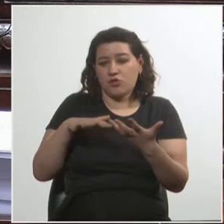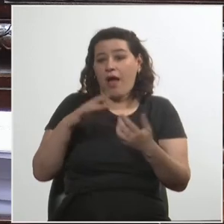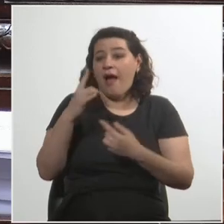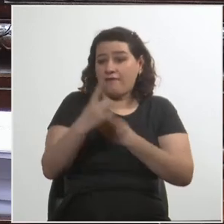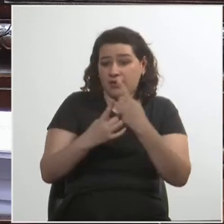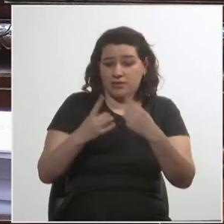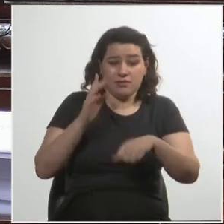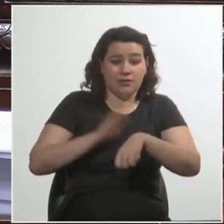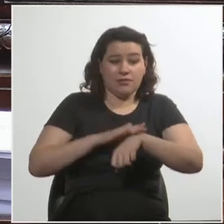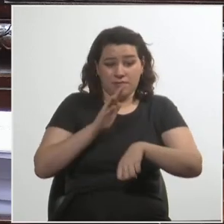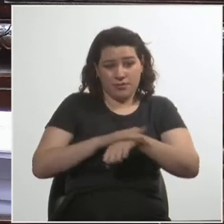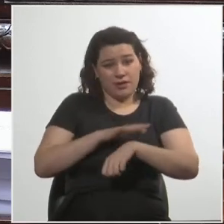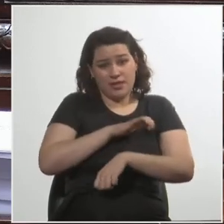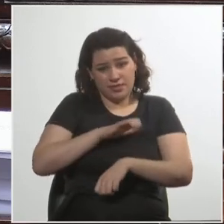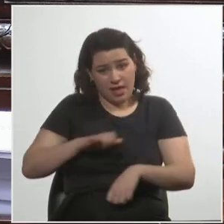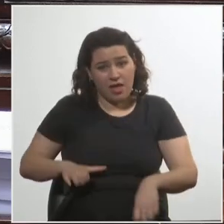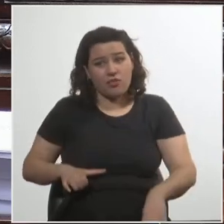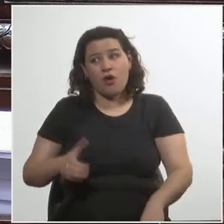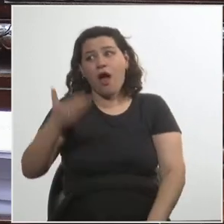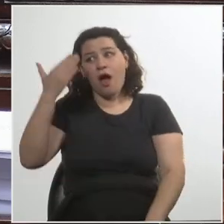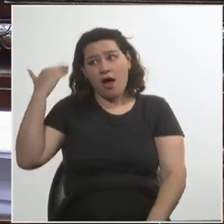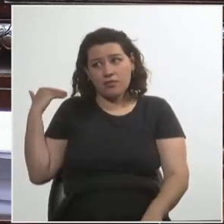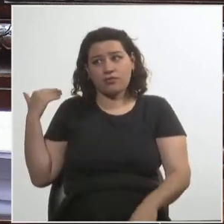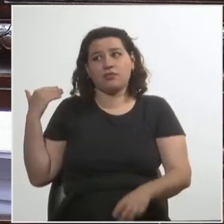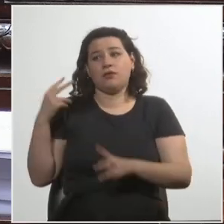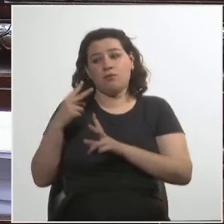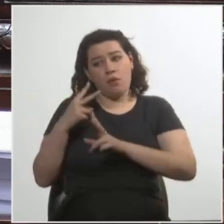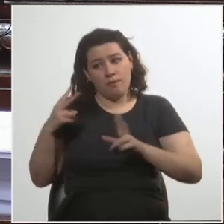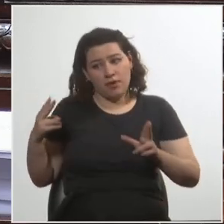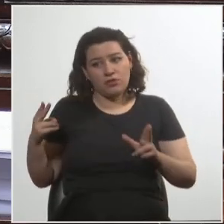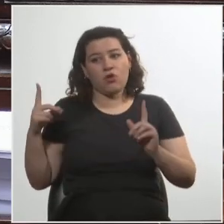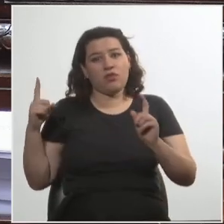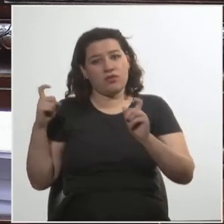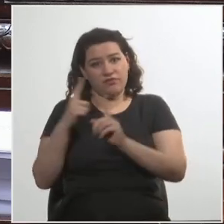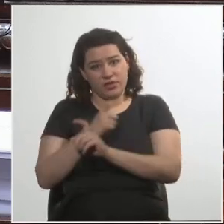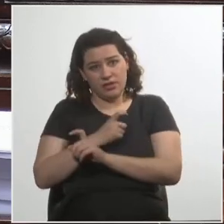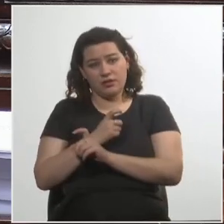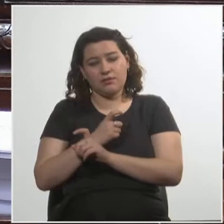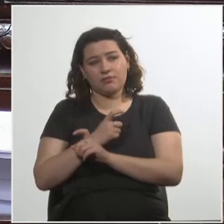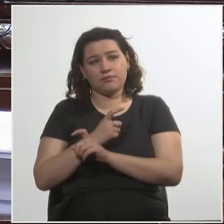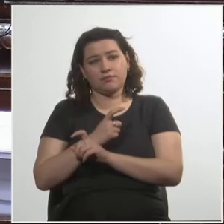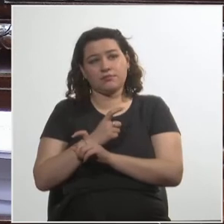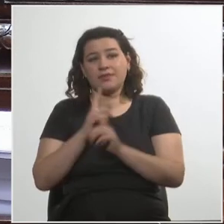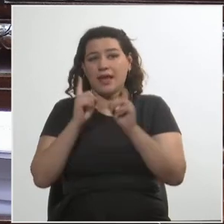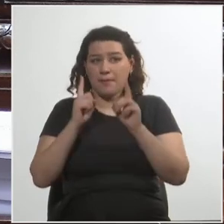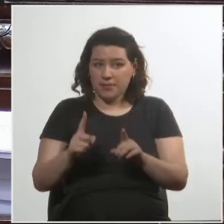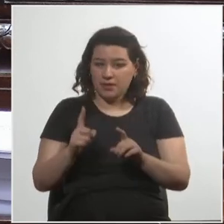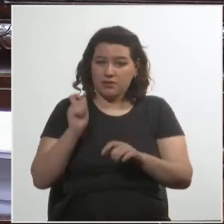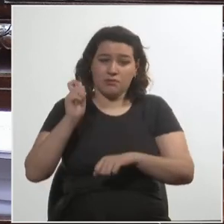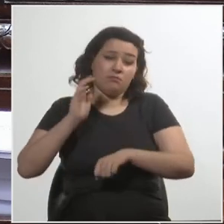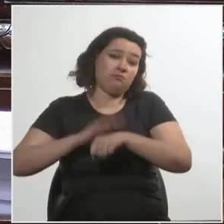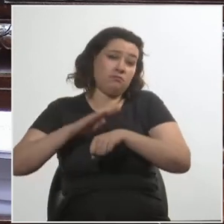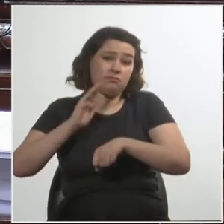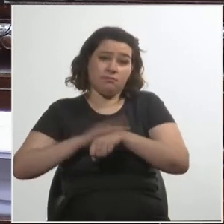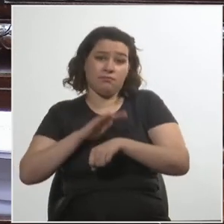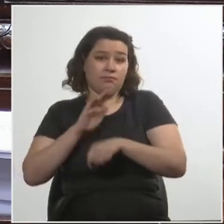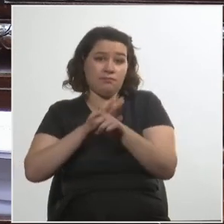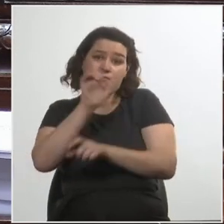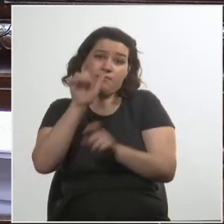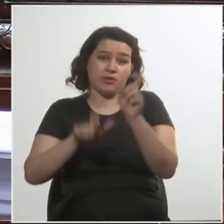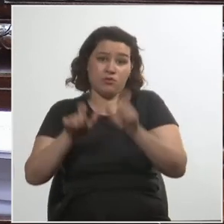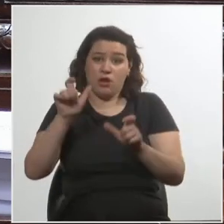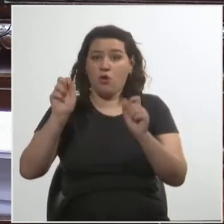en tiempos realmente oscuros del país y atrocidades también cometidas por por